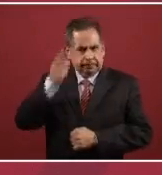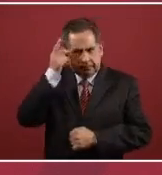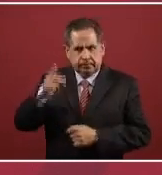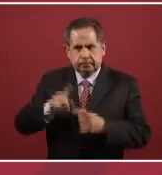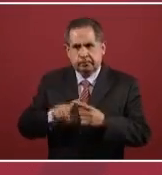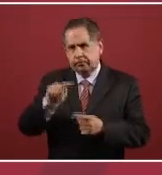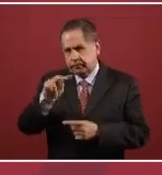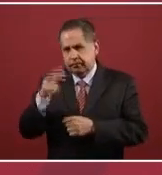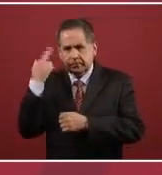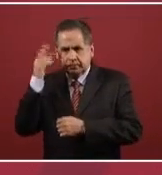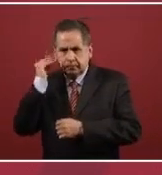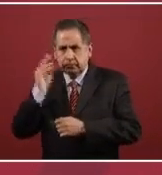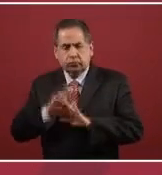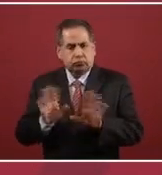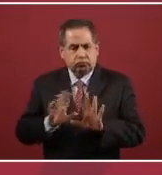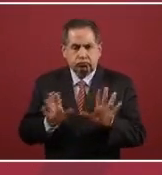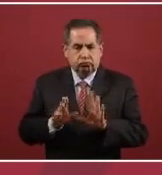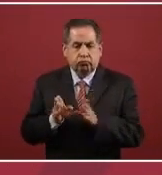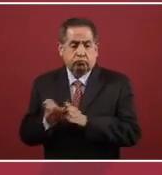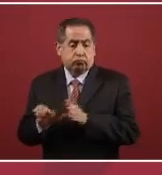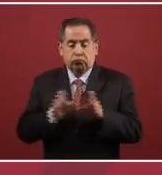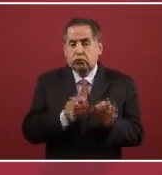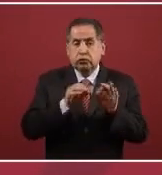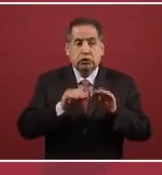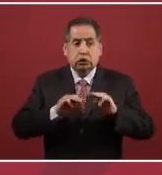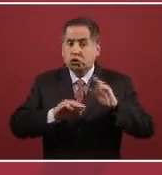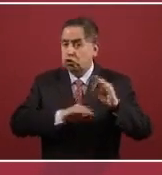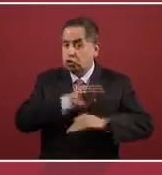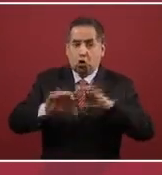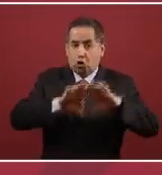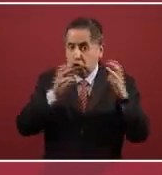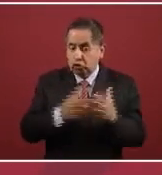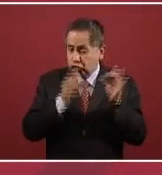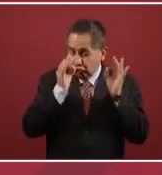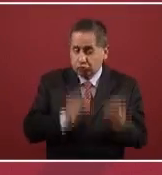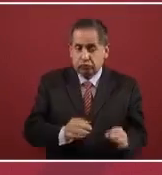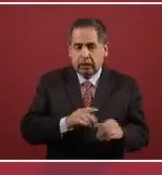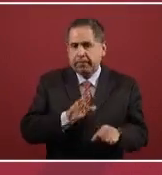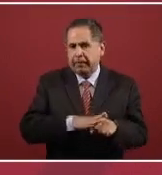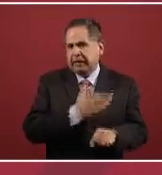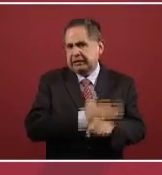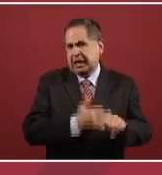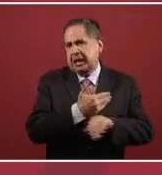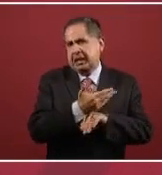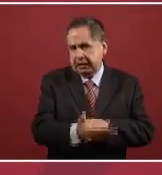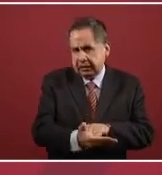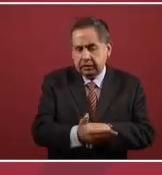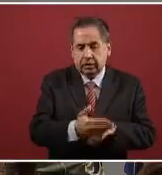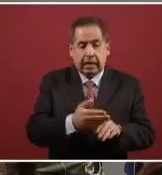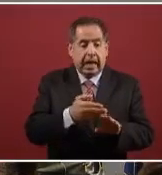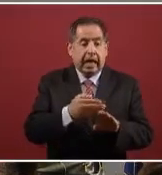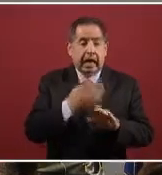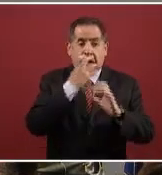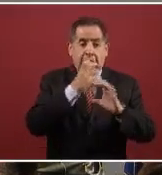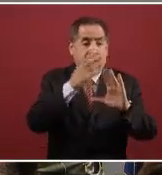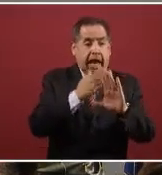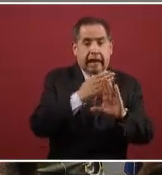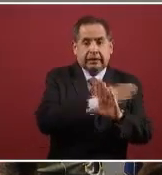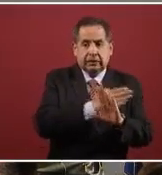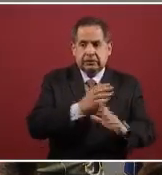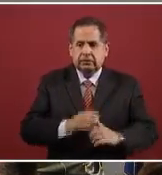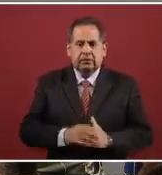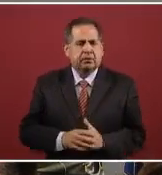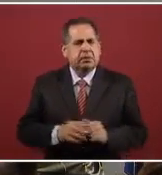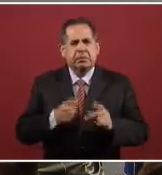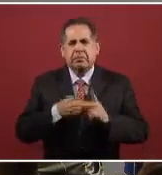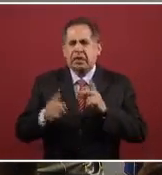y radio. No, la cadena nacional empezará más tarde, previo al grito. Es a